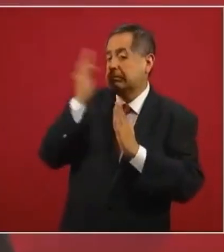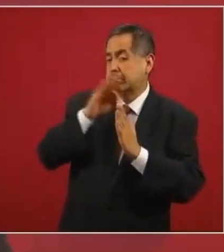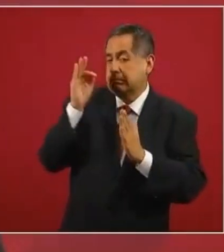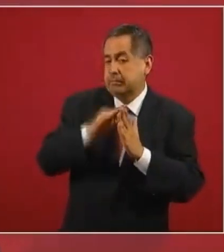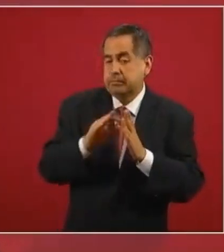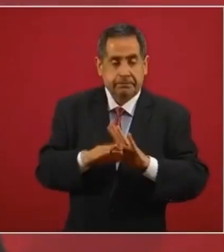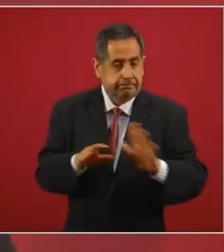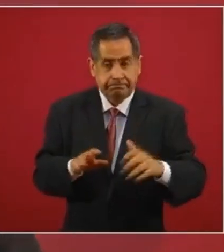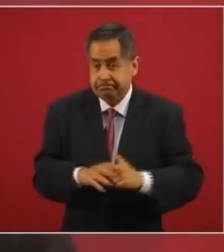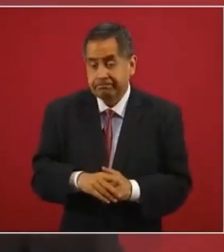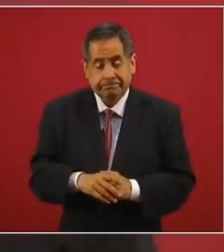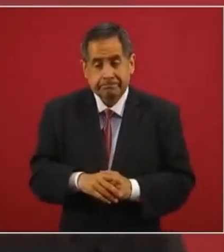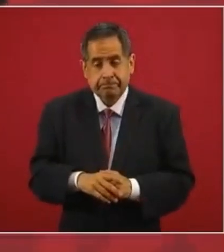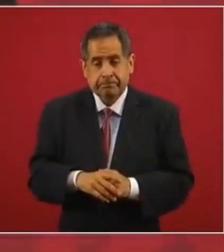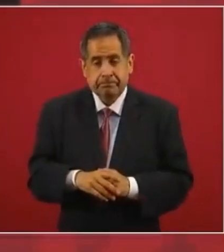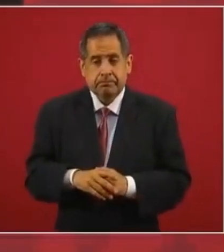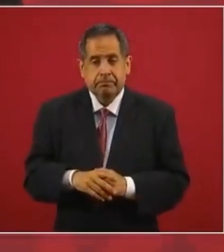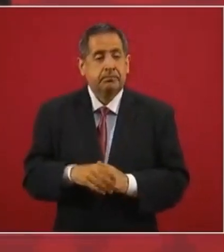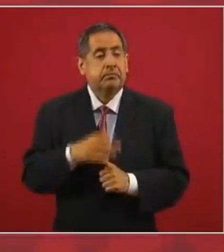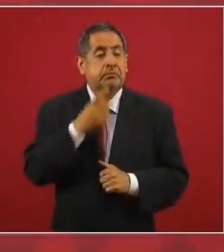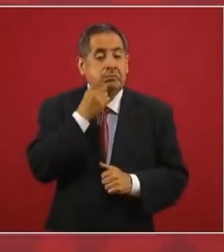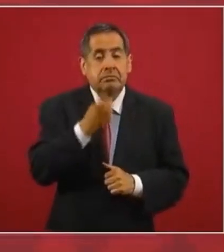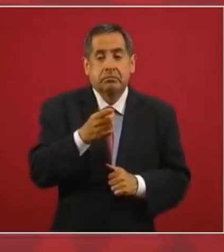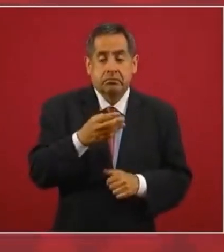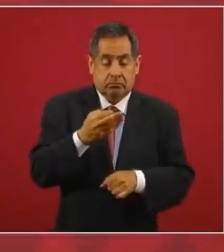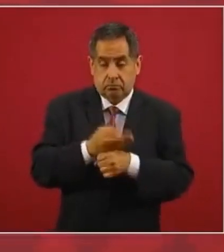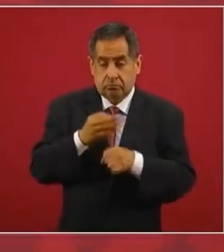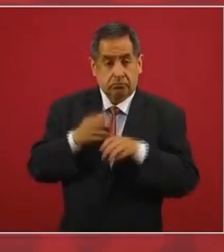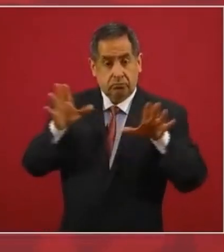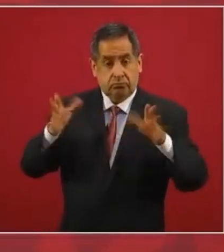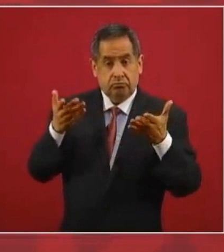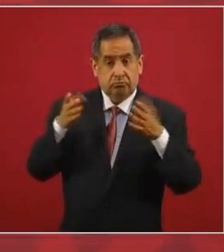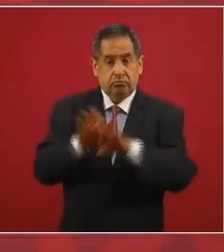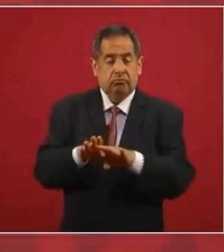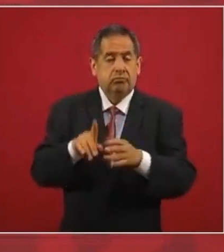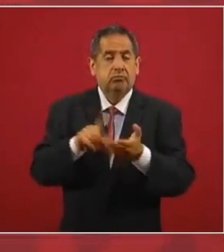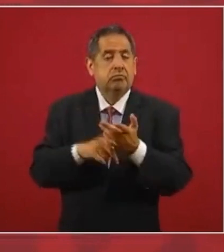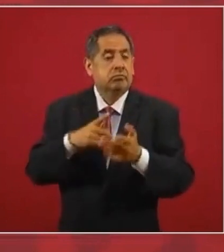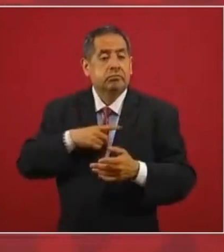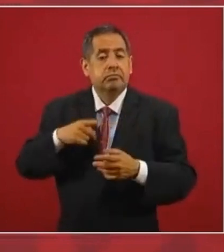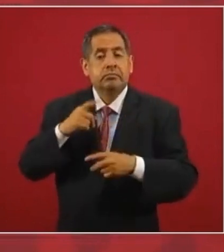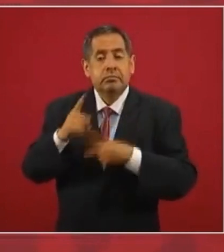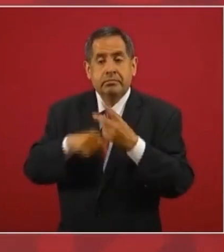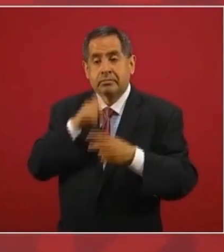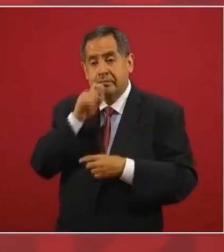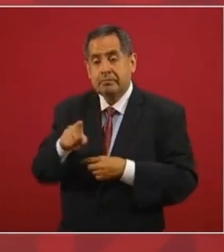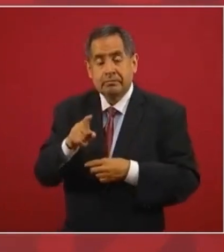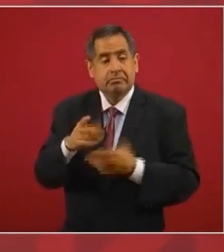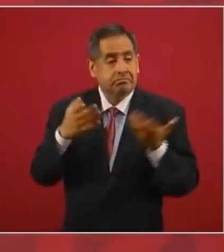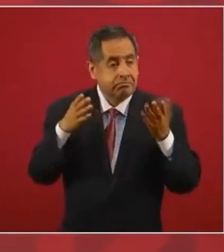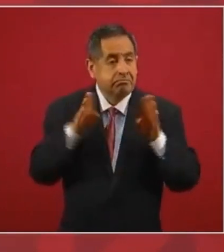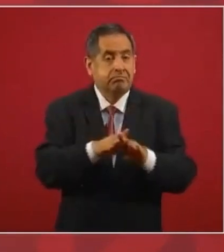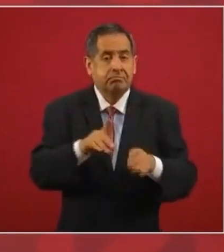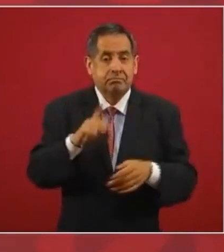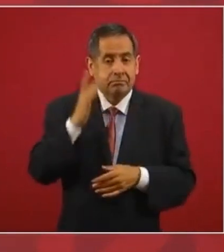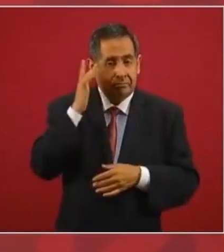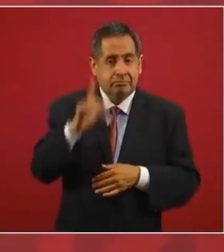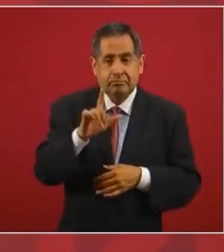Entonces, pero no solo se tenía que cerrar el actual aeropuerto, se tenía que cerrar también el de Santa Lucía,